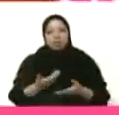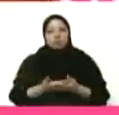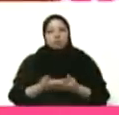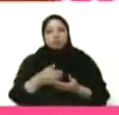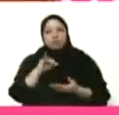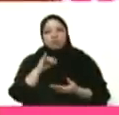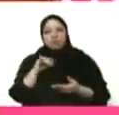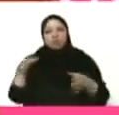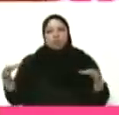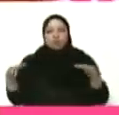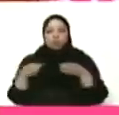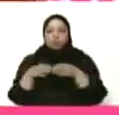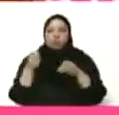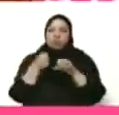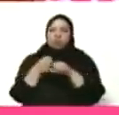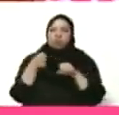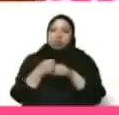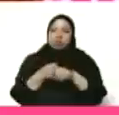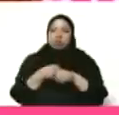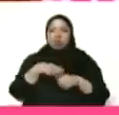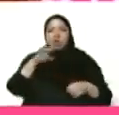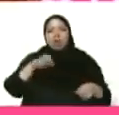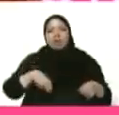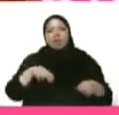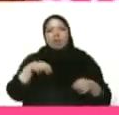tienen un equipo colectivo donde está el partido?